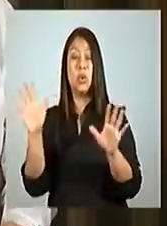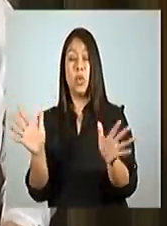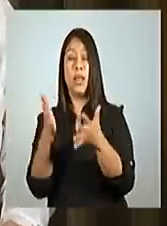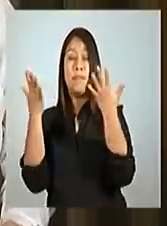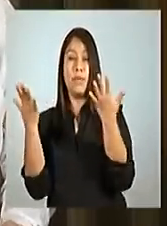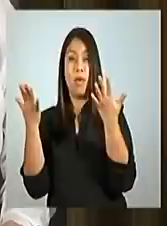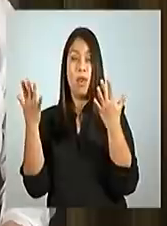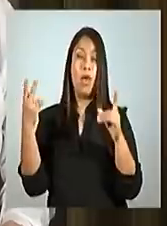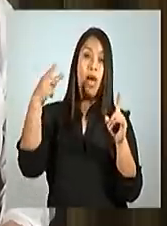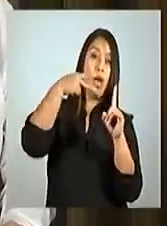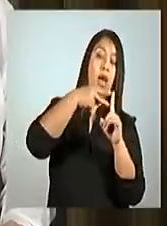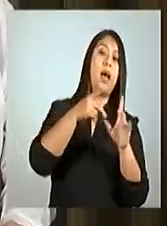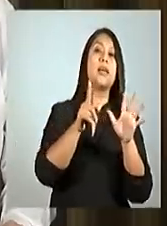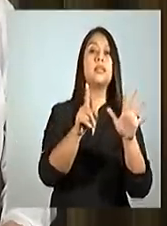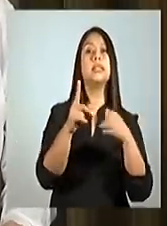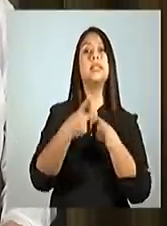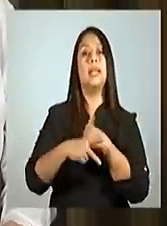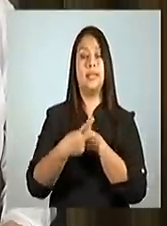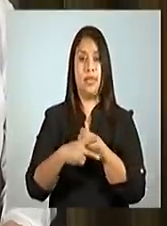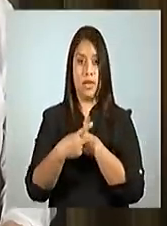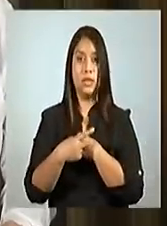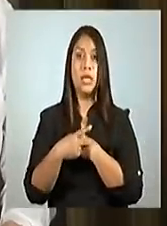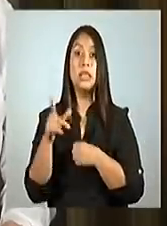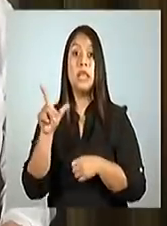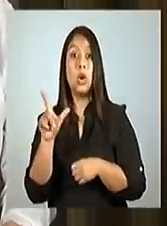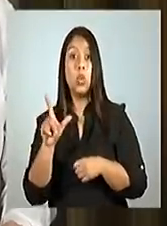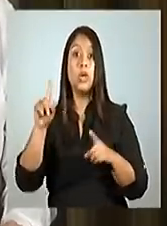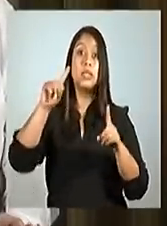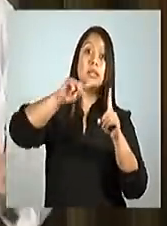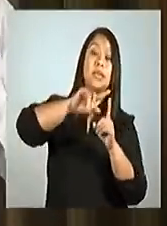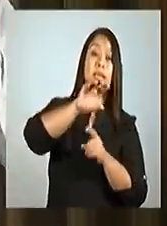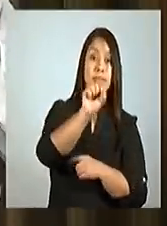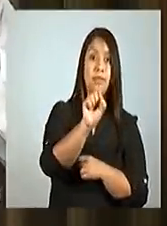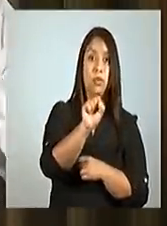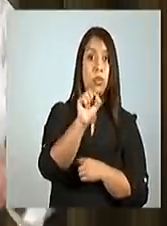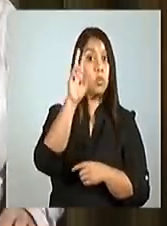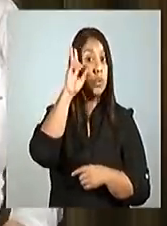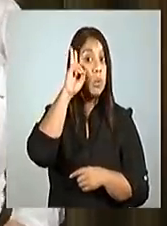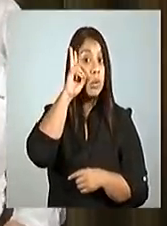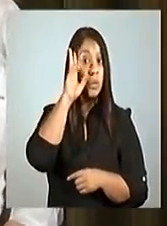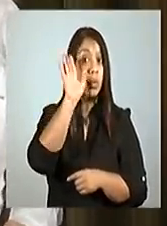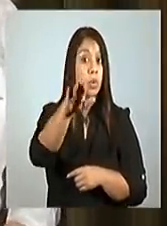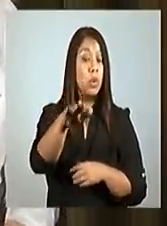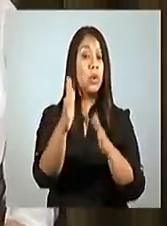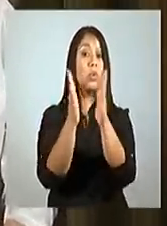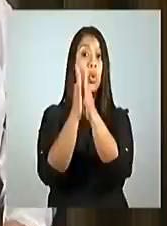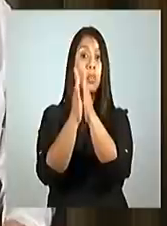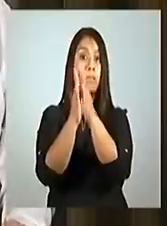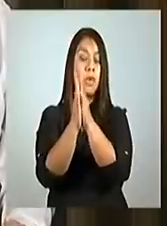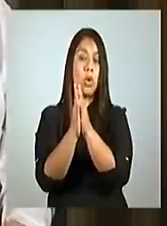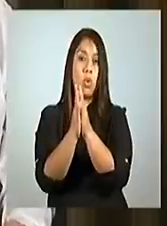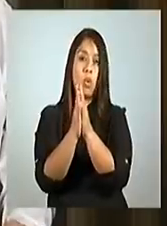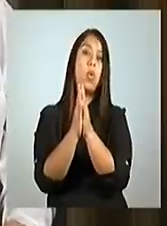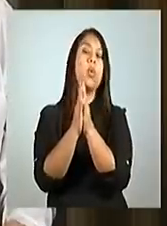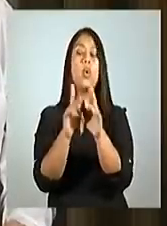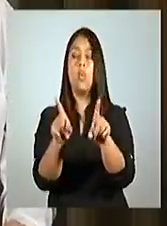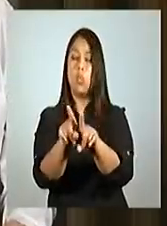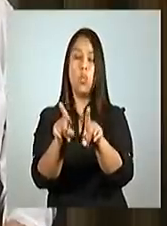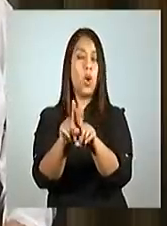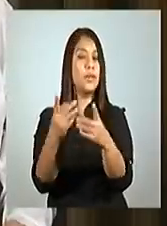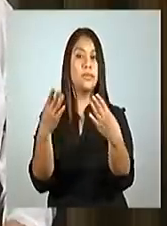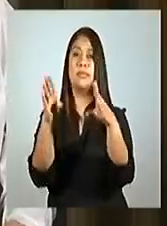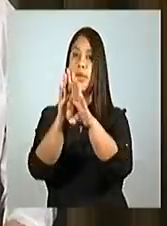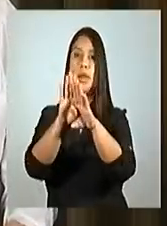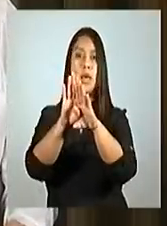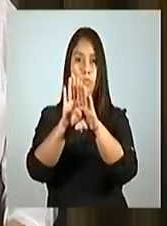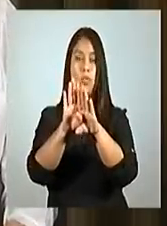5 de la mañana a las 6 de la tarde de lunes a sábado. Y les recuerdo, el domingo la movilidad de personas